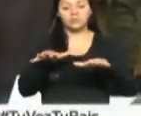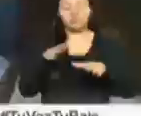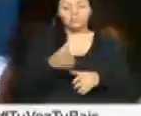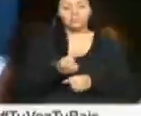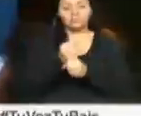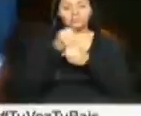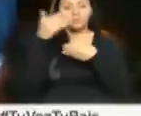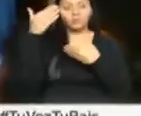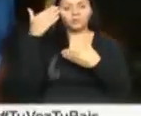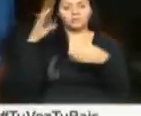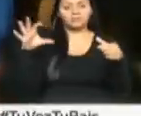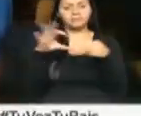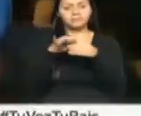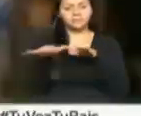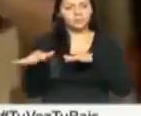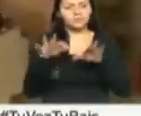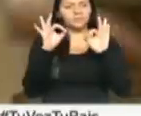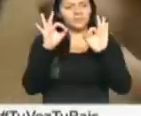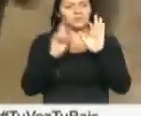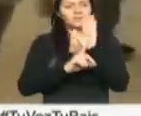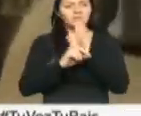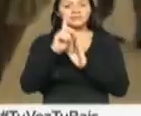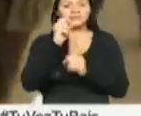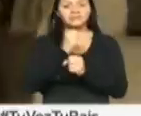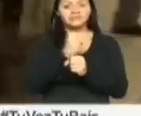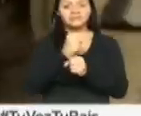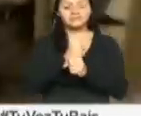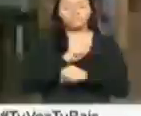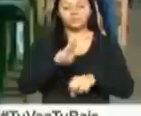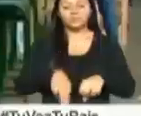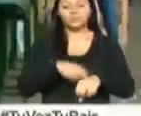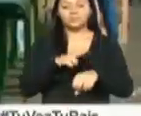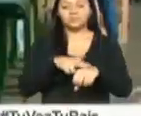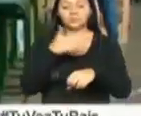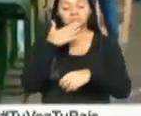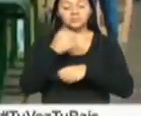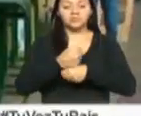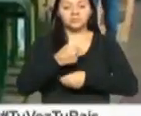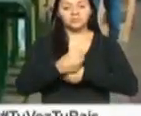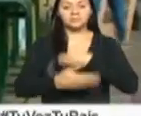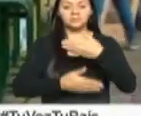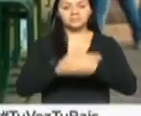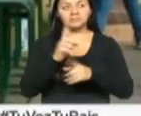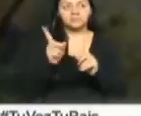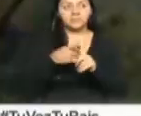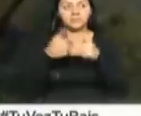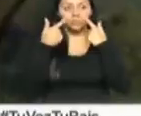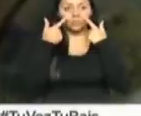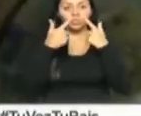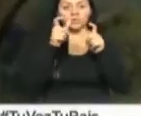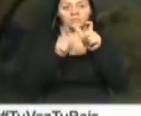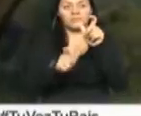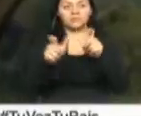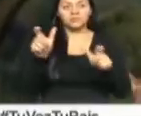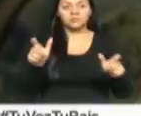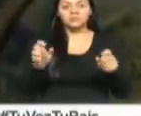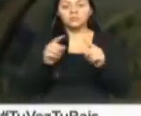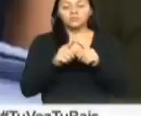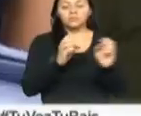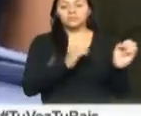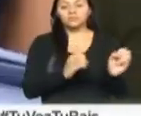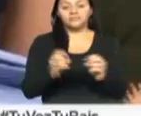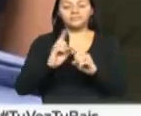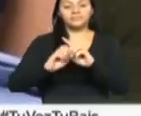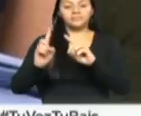las instituciones para garantizar el desarrollo normal de los comicios, prevaleciendo la integridad de la ciudadanía, así como el orden de las